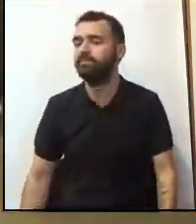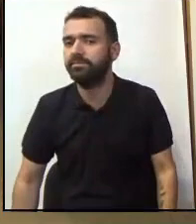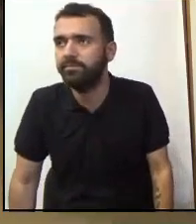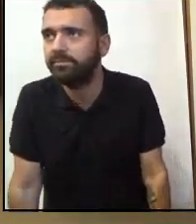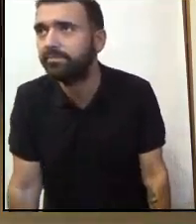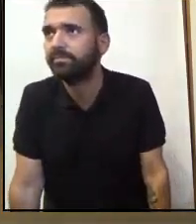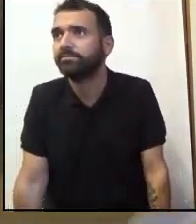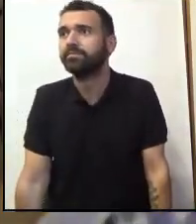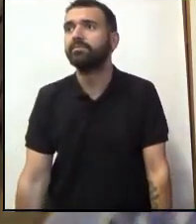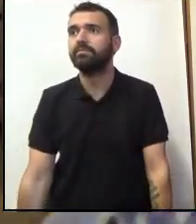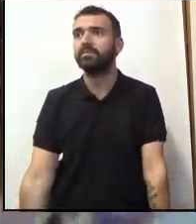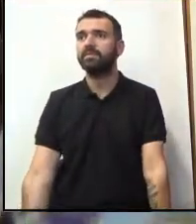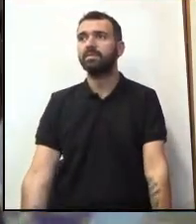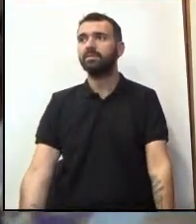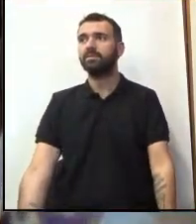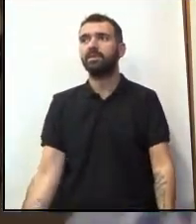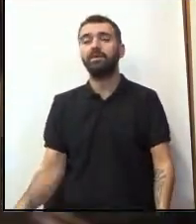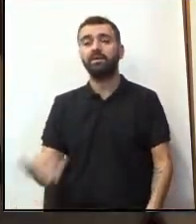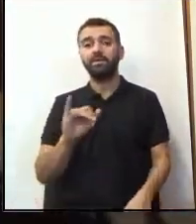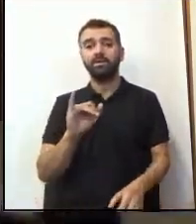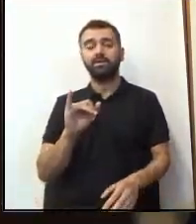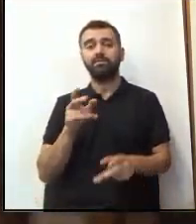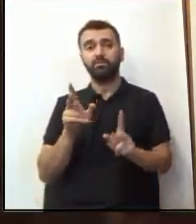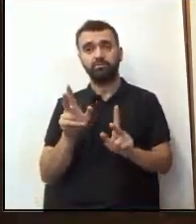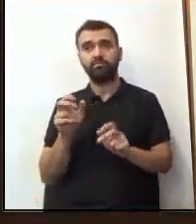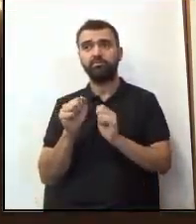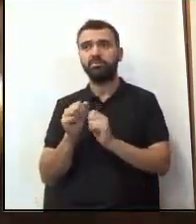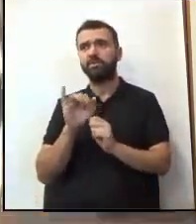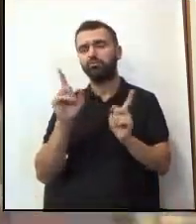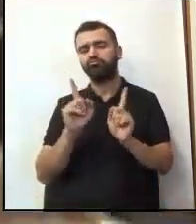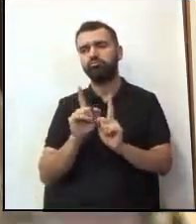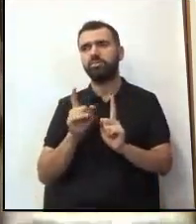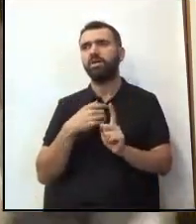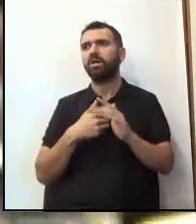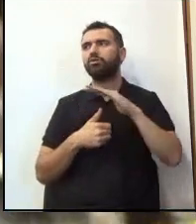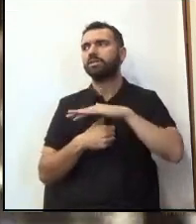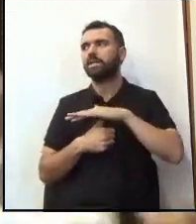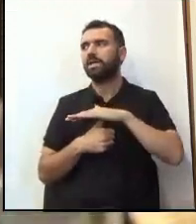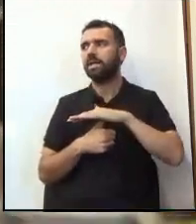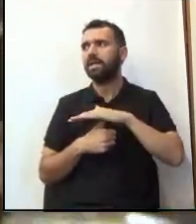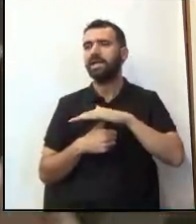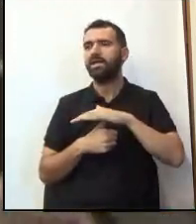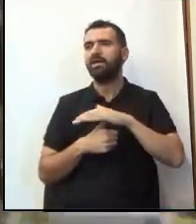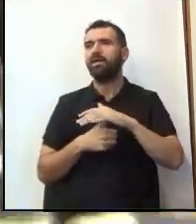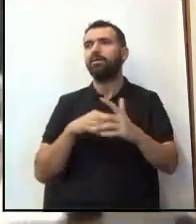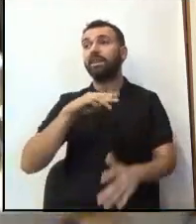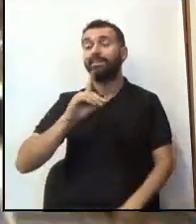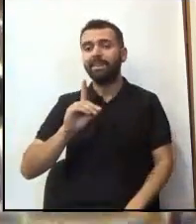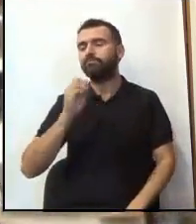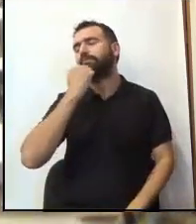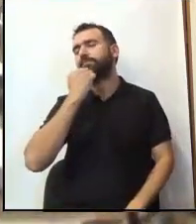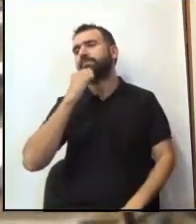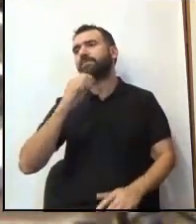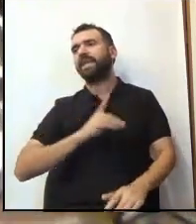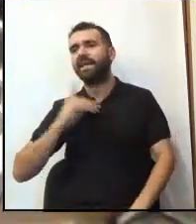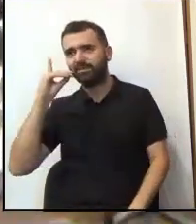Sí, me permiten, colegas. Sí, ¿puedo? Sí, no, chicortito. Concejala de Cubier, va, de Cubier, no.